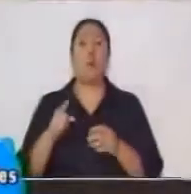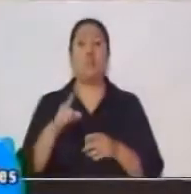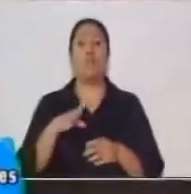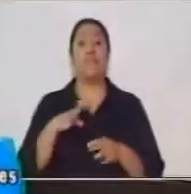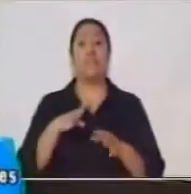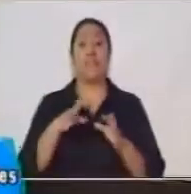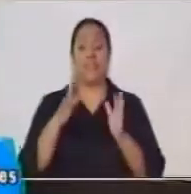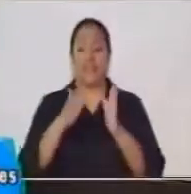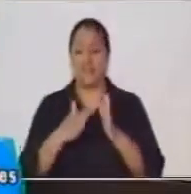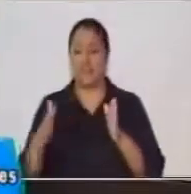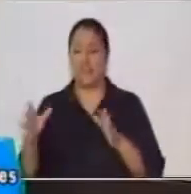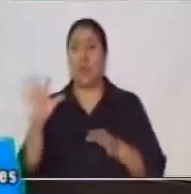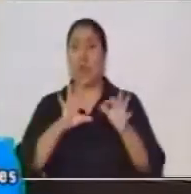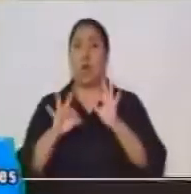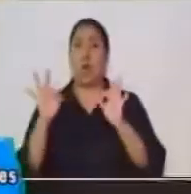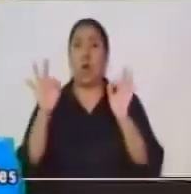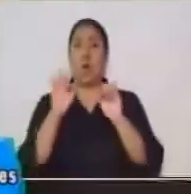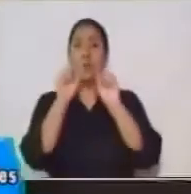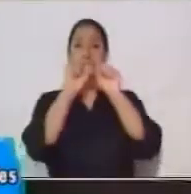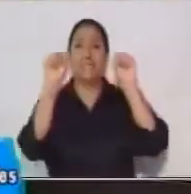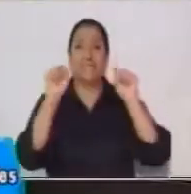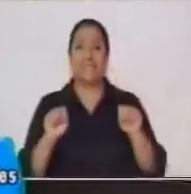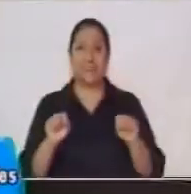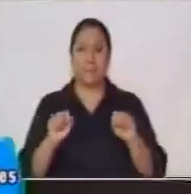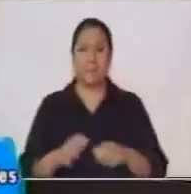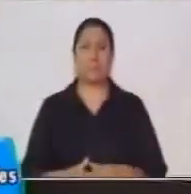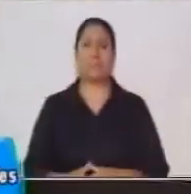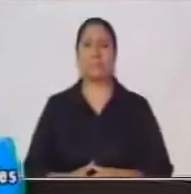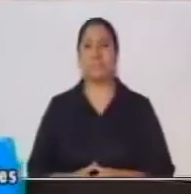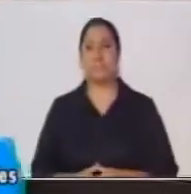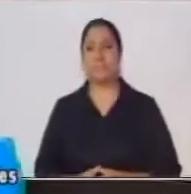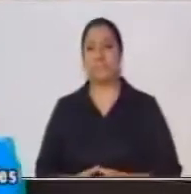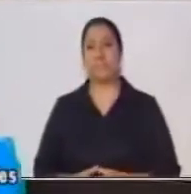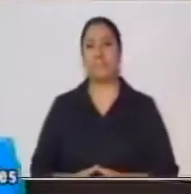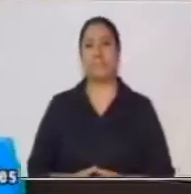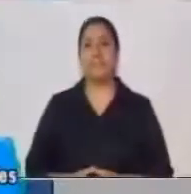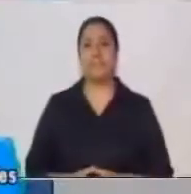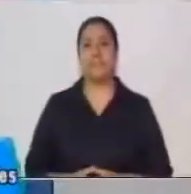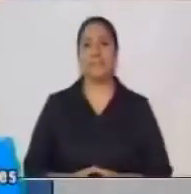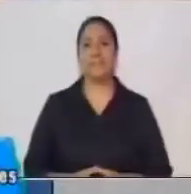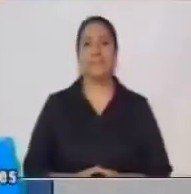sistema. Como podrás observar ahora,